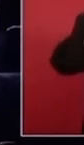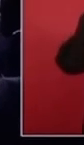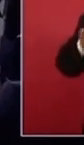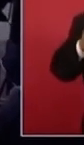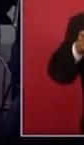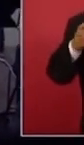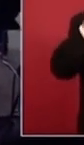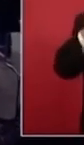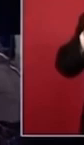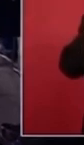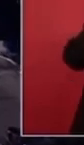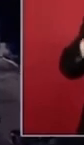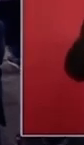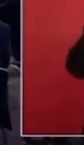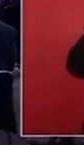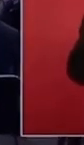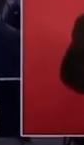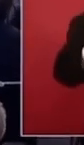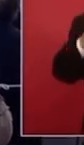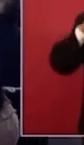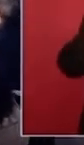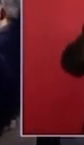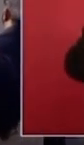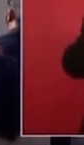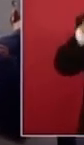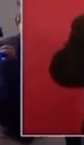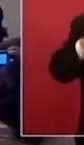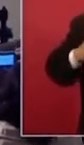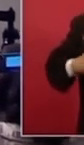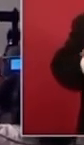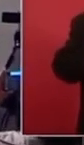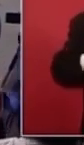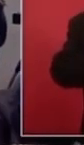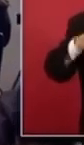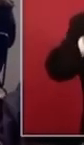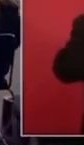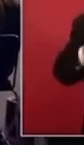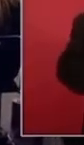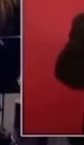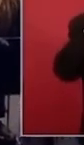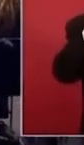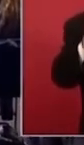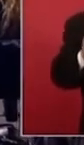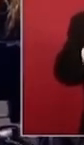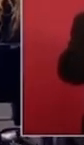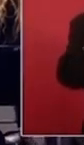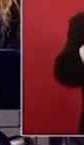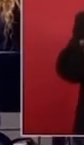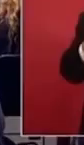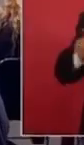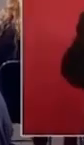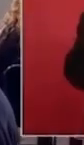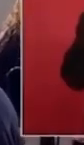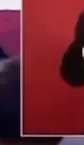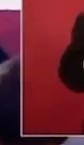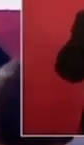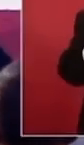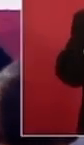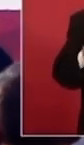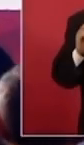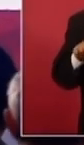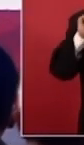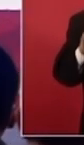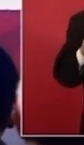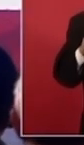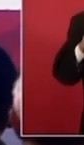exterior y celebrar tratados internacionales, así como terminar, denunciar, suspender, modificar, enmendar, retirar reservas